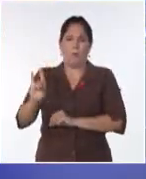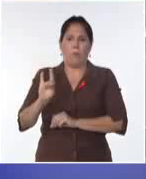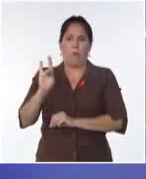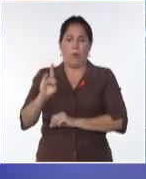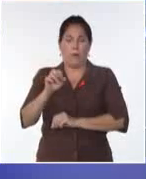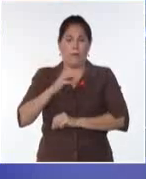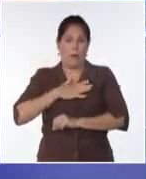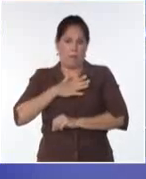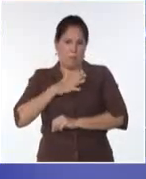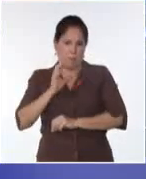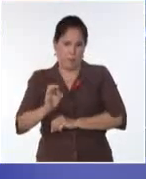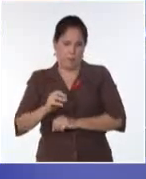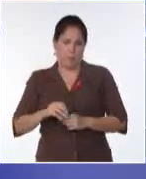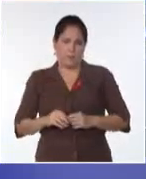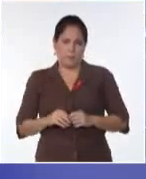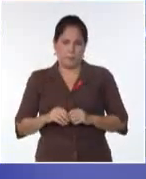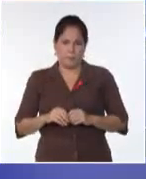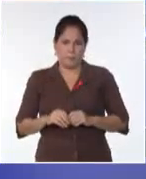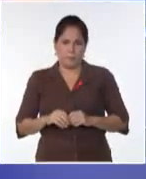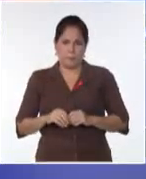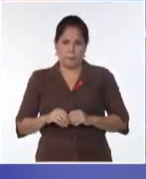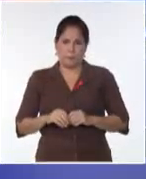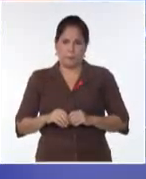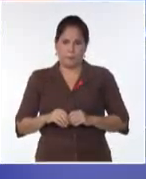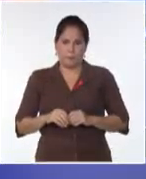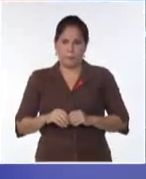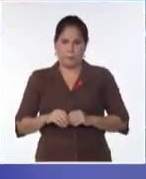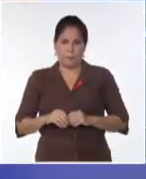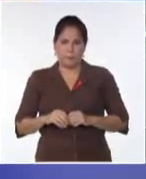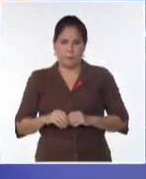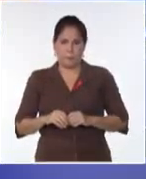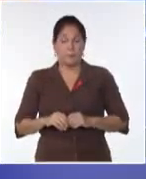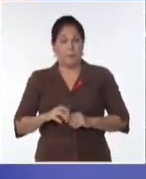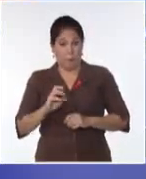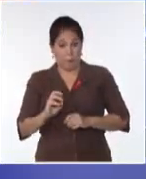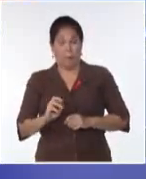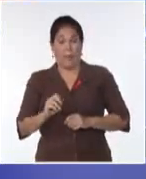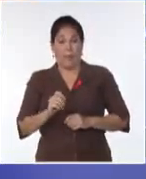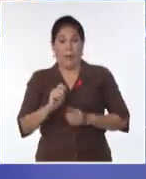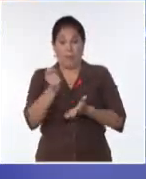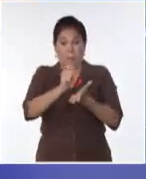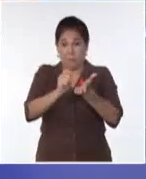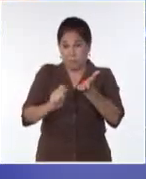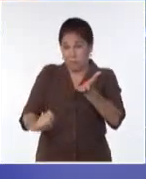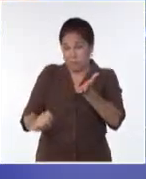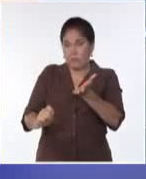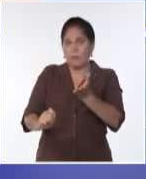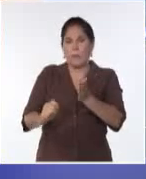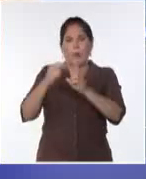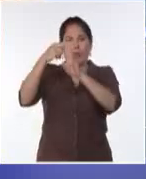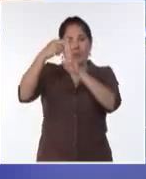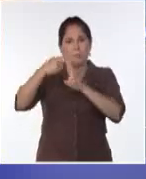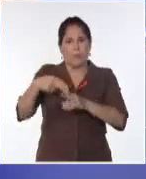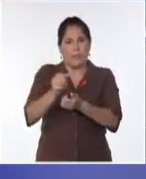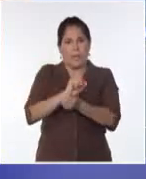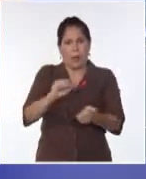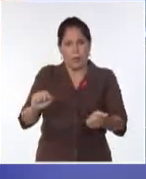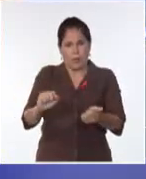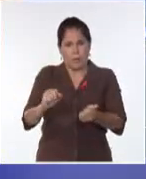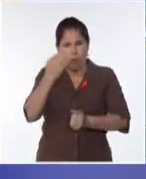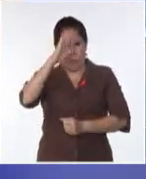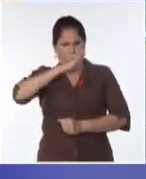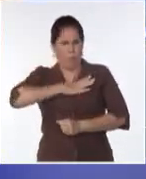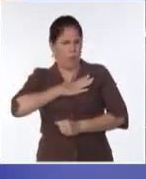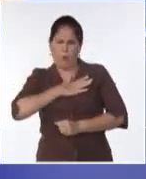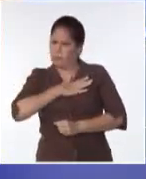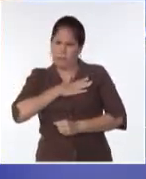país como supuesto Estado patrocinador del terrorismo. De acuerdo con el comunicado, la inclusión de Cuba en la lista viola los más